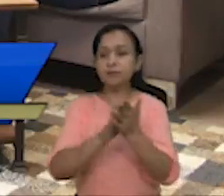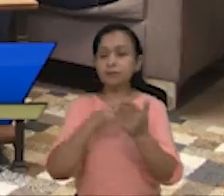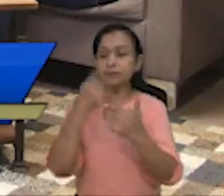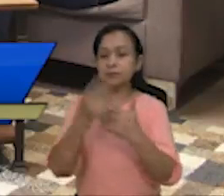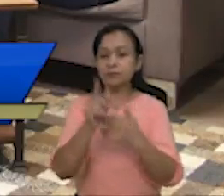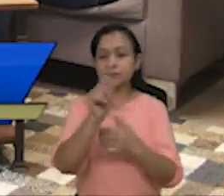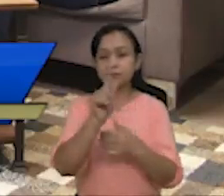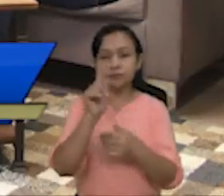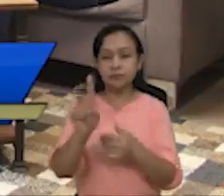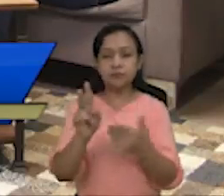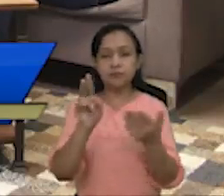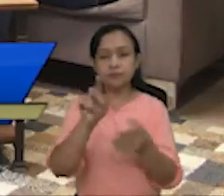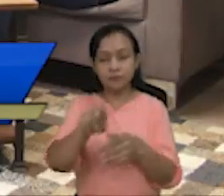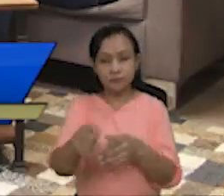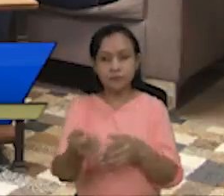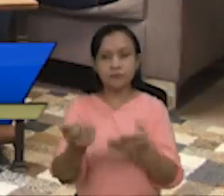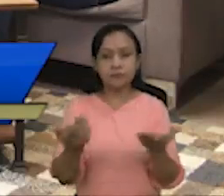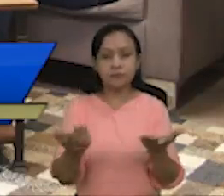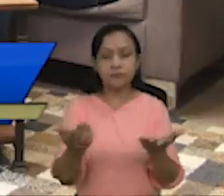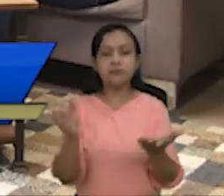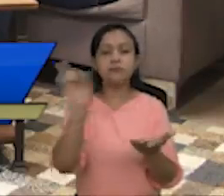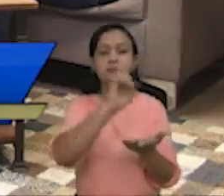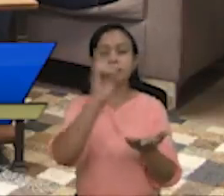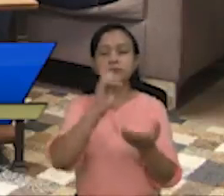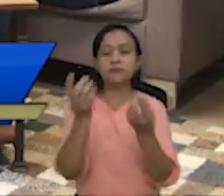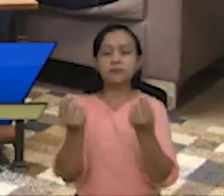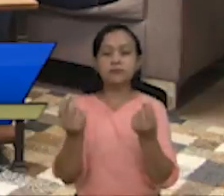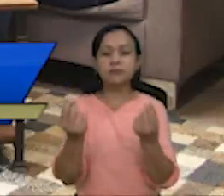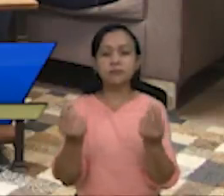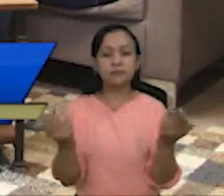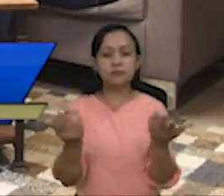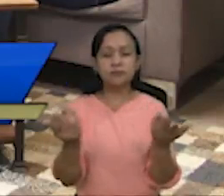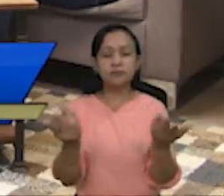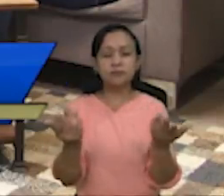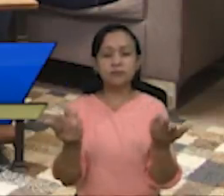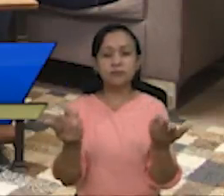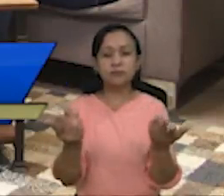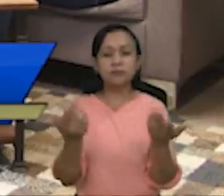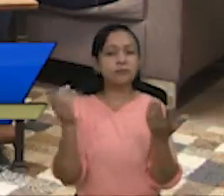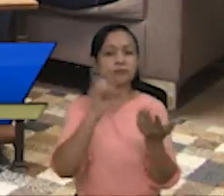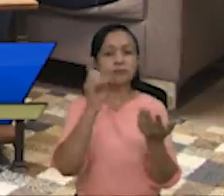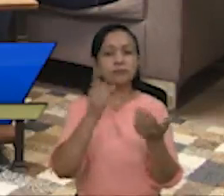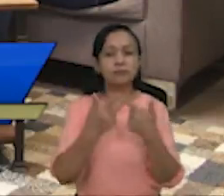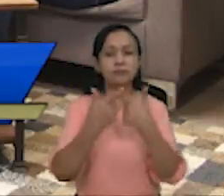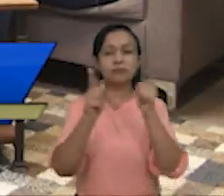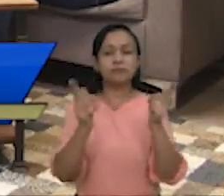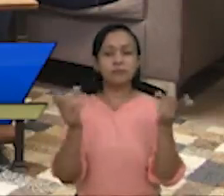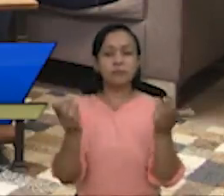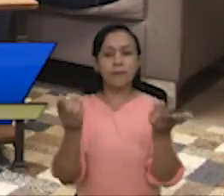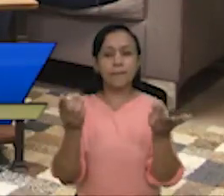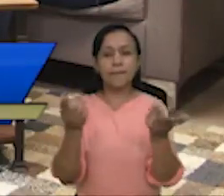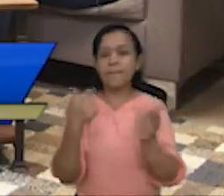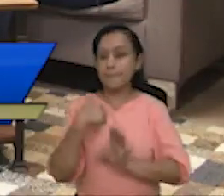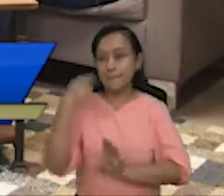de televisión y de radio, entonces, ¿de dónde está saliendo el dinero? Entonces, ¿dónde está la independencia? O sea, creo que están